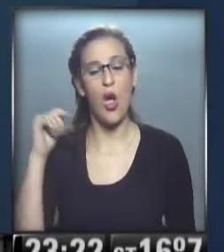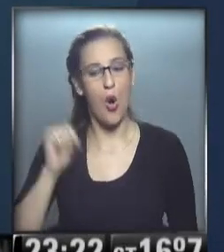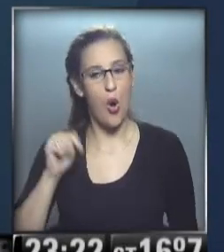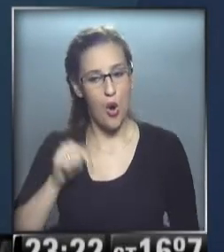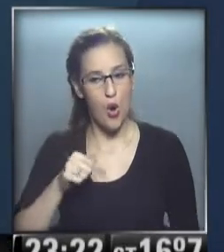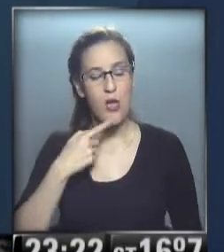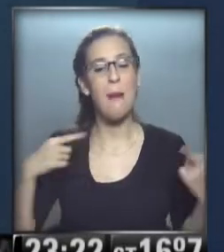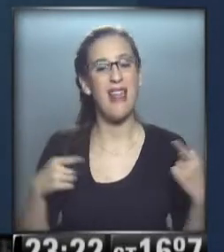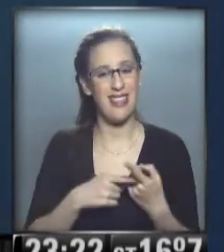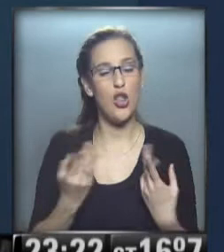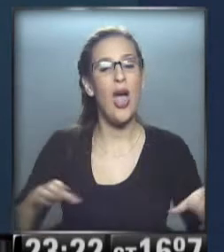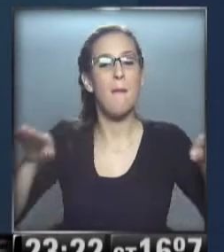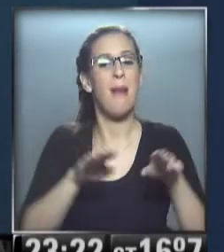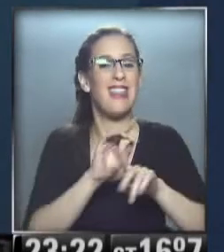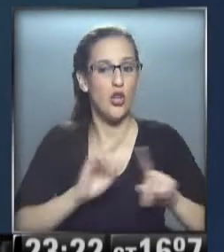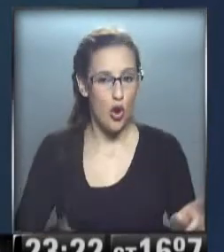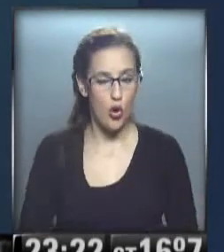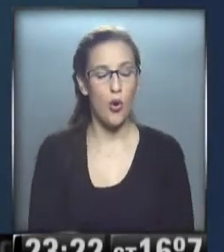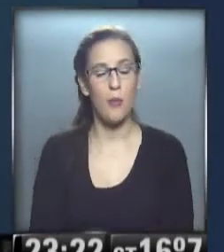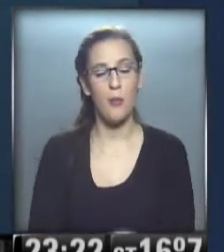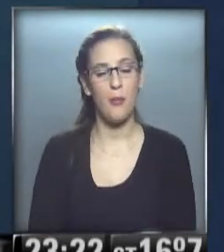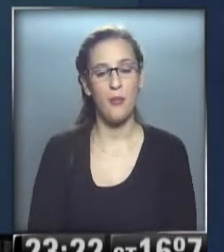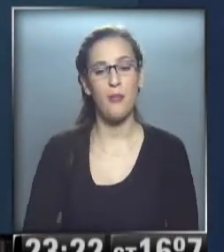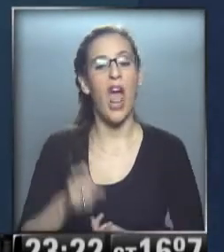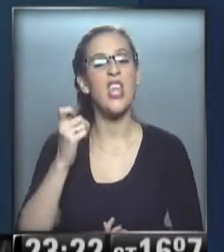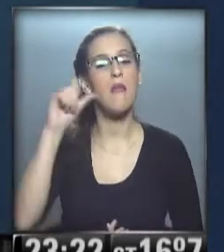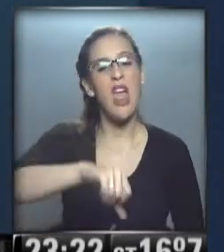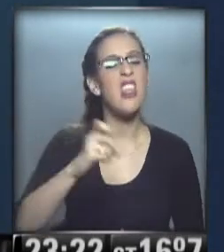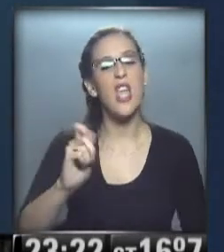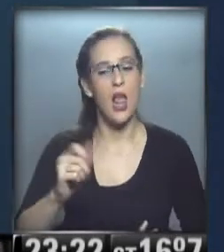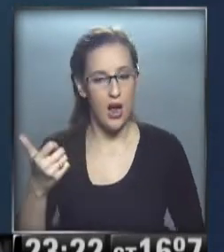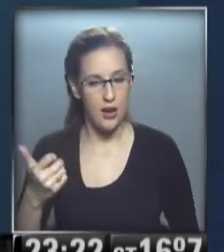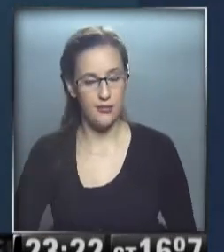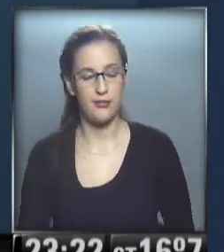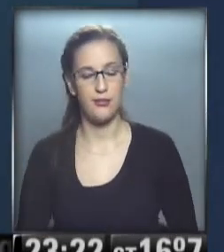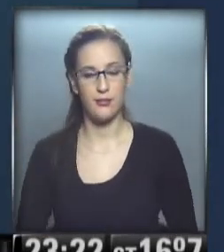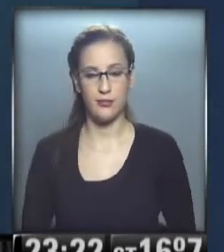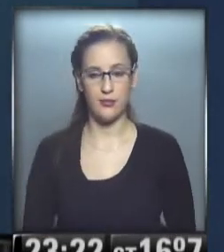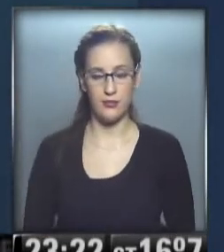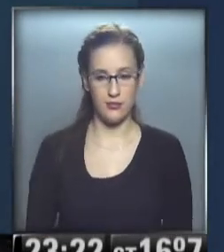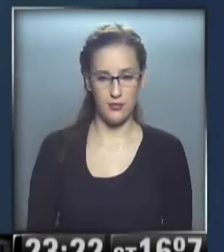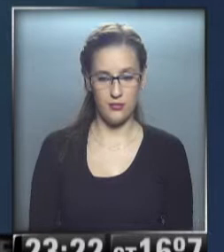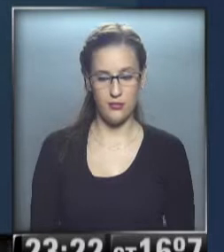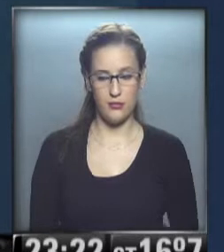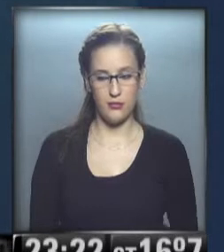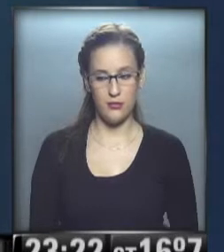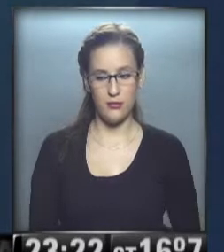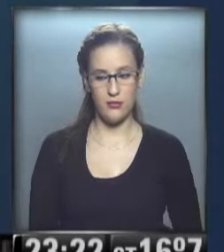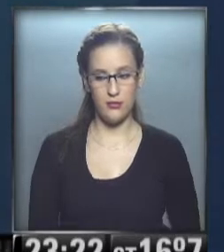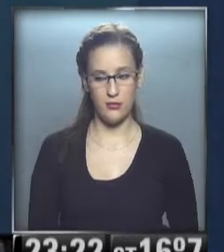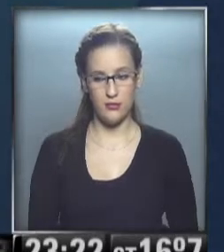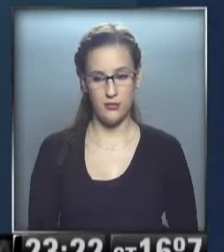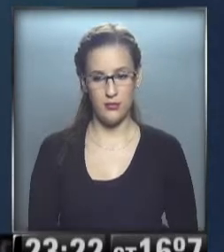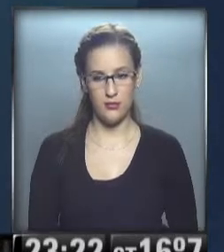un partido de desempate para saber cuál es el que pierde y cuál es el que se queda en la primera división, justamente frente